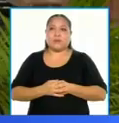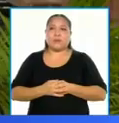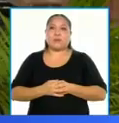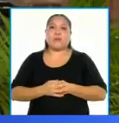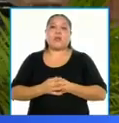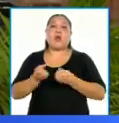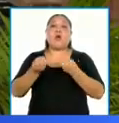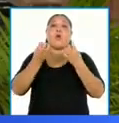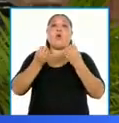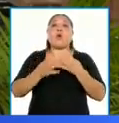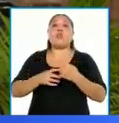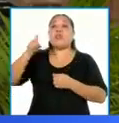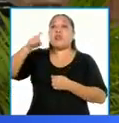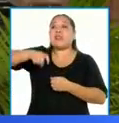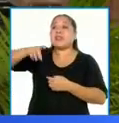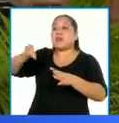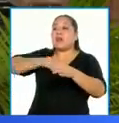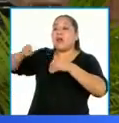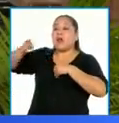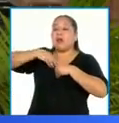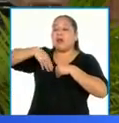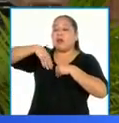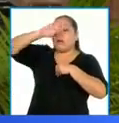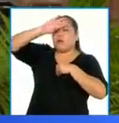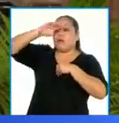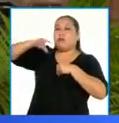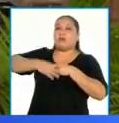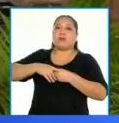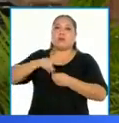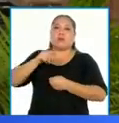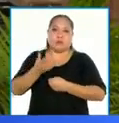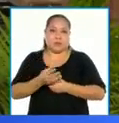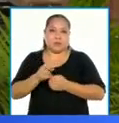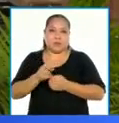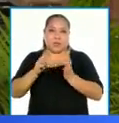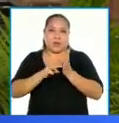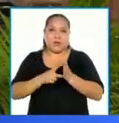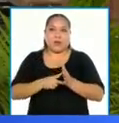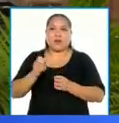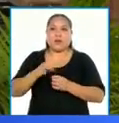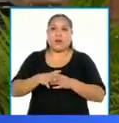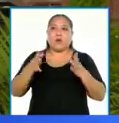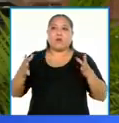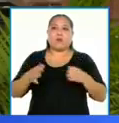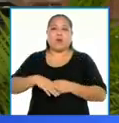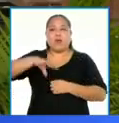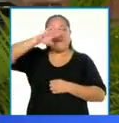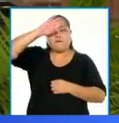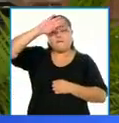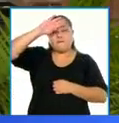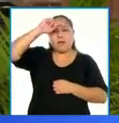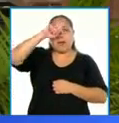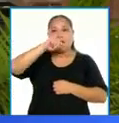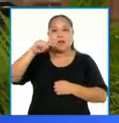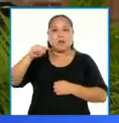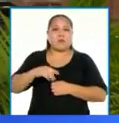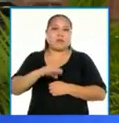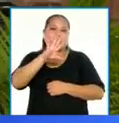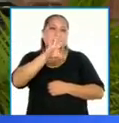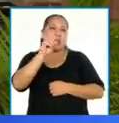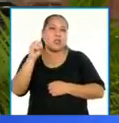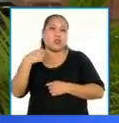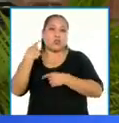de cuánto crece la demanda. Es decir, una cosa es que tengamos una cantidad de enfermos, digamos, como